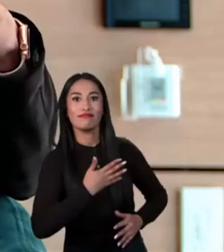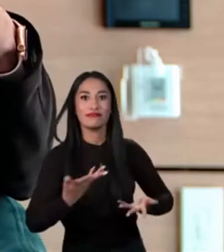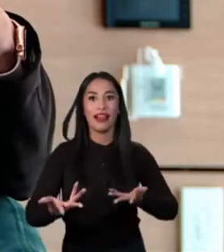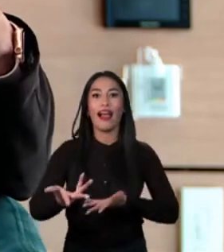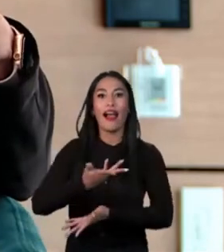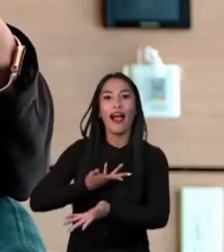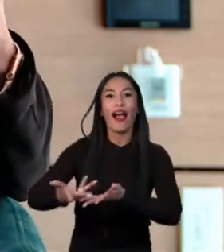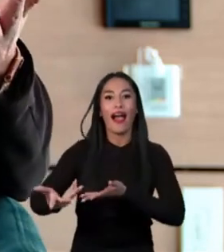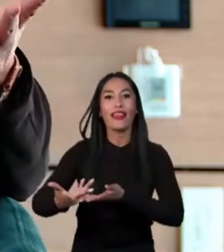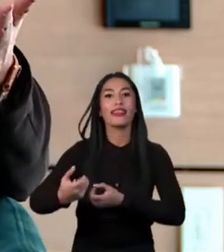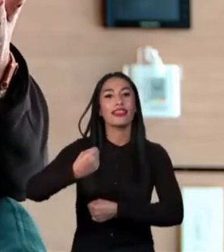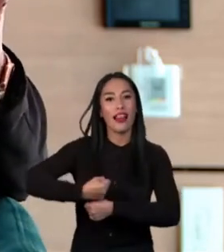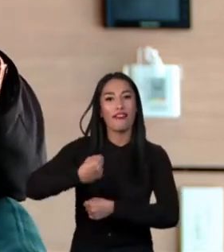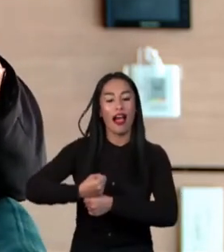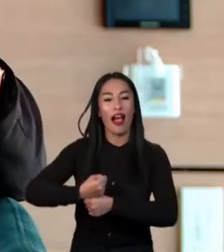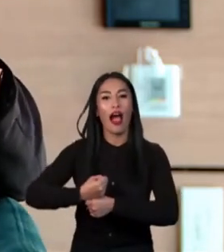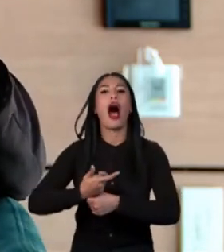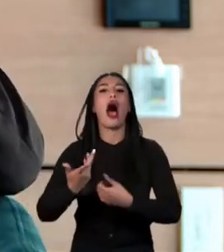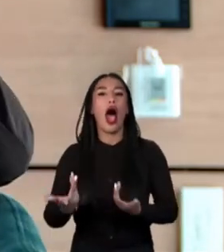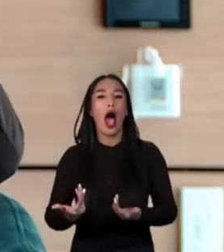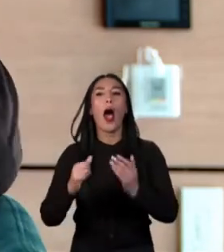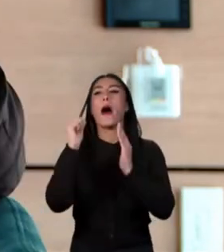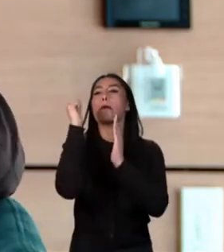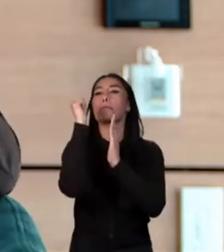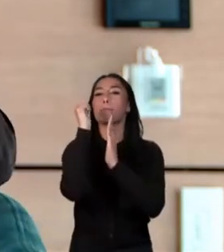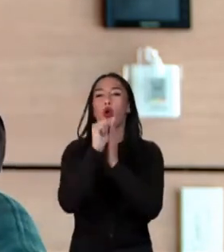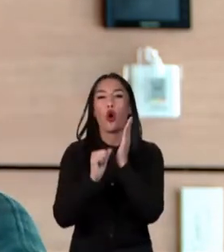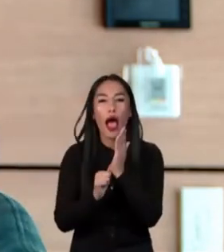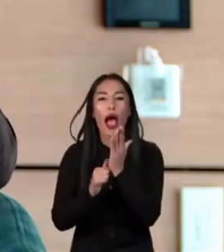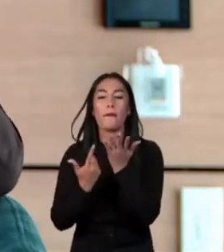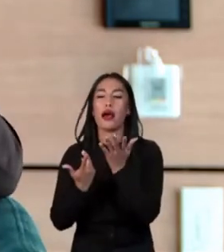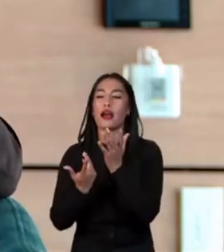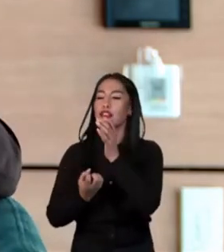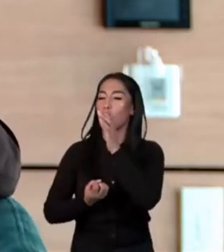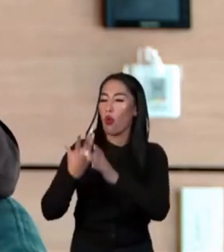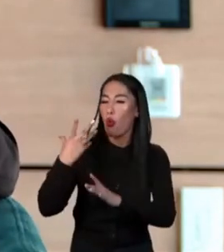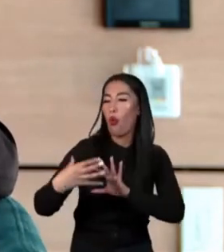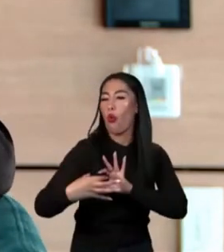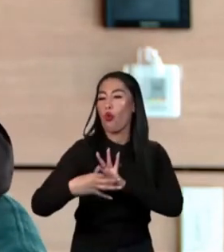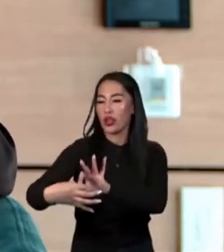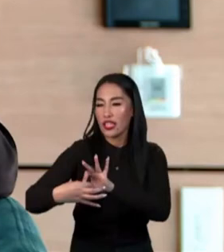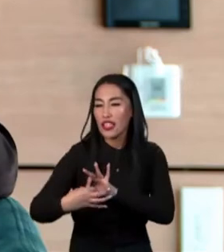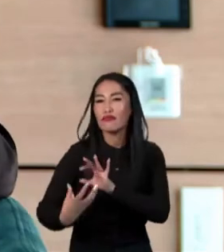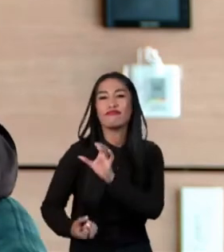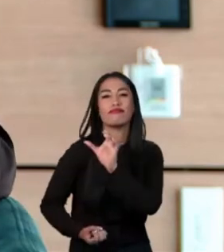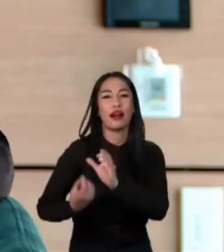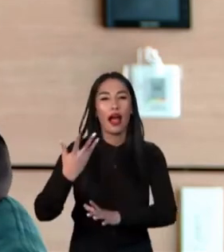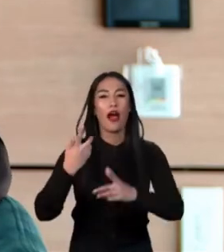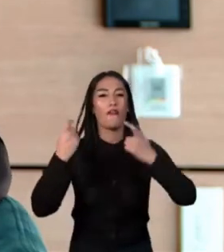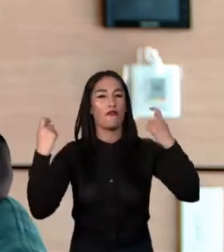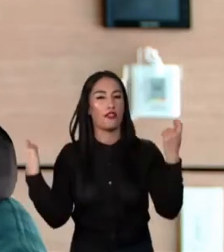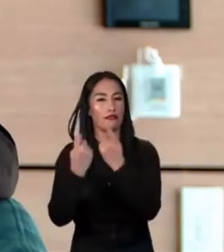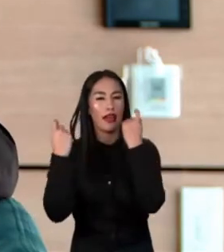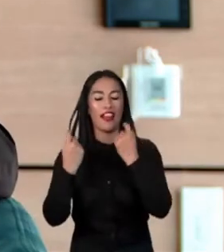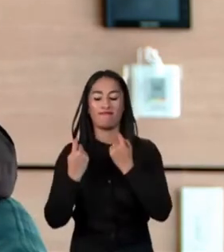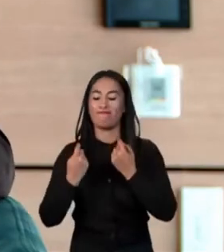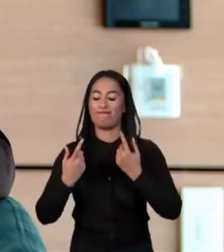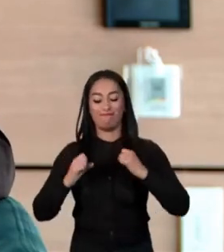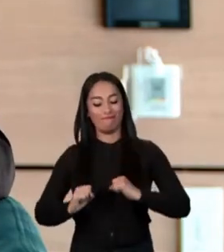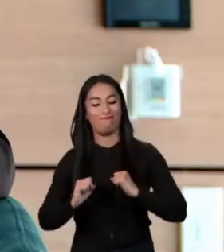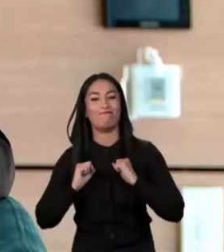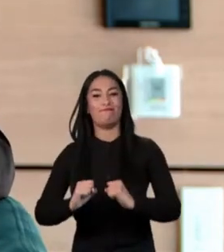trabajar juntos para hacer programas conjuntos o lo que queramos digamos para poder potenciar esto yo yo